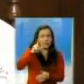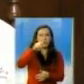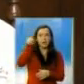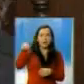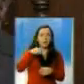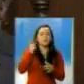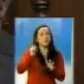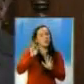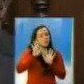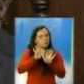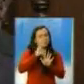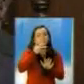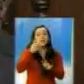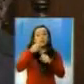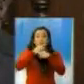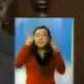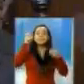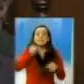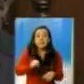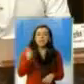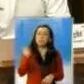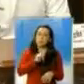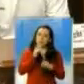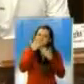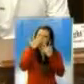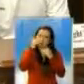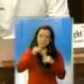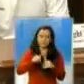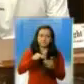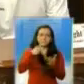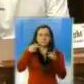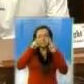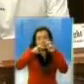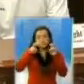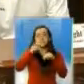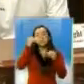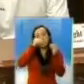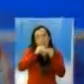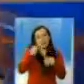atletas. Por una Guatemala en paz, Ana Lucía Morales y Noé Medina.